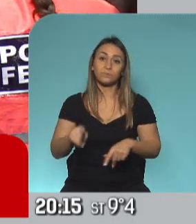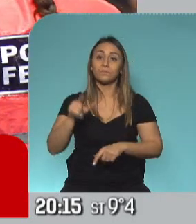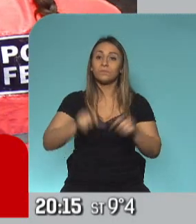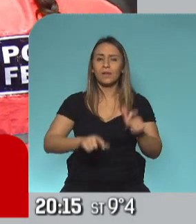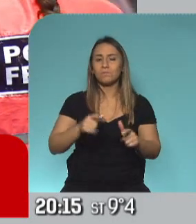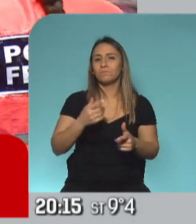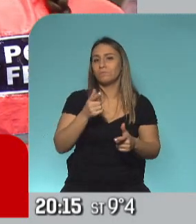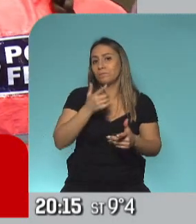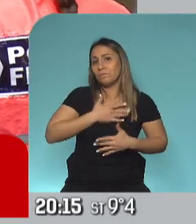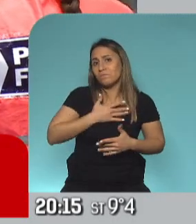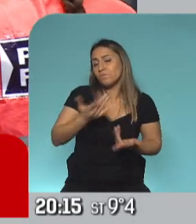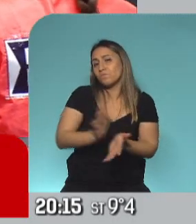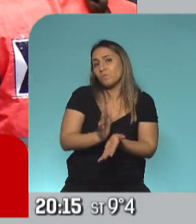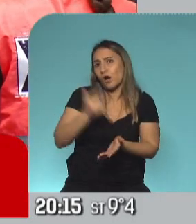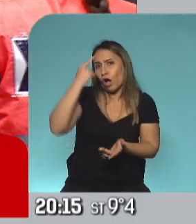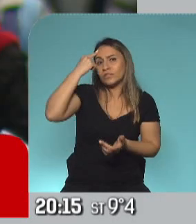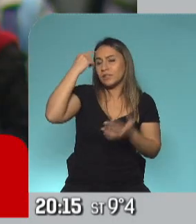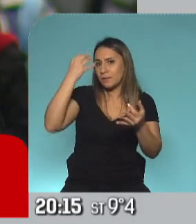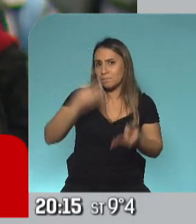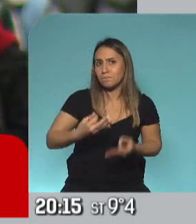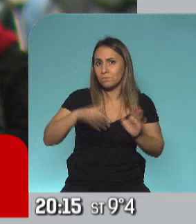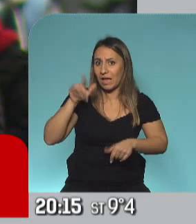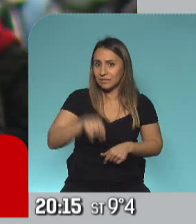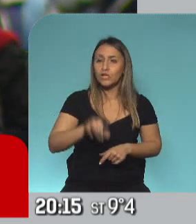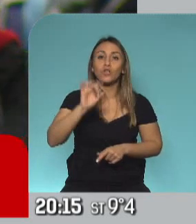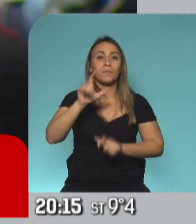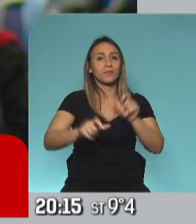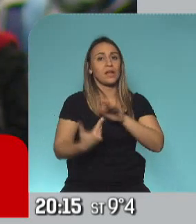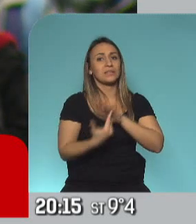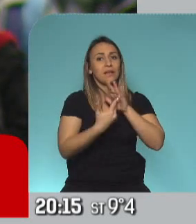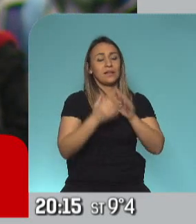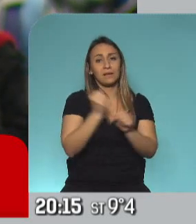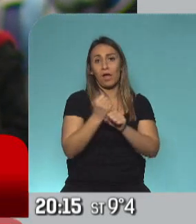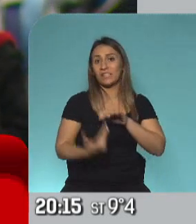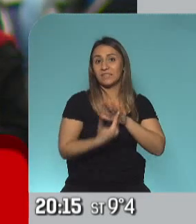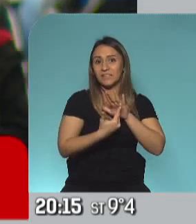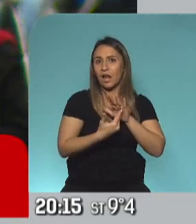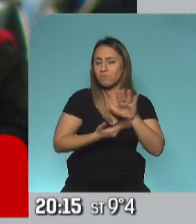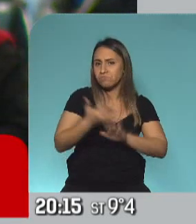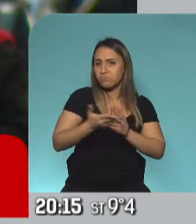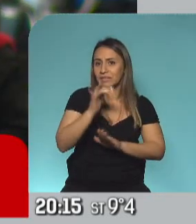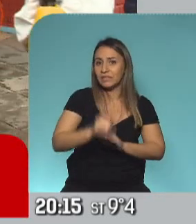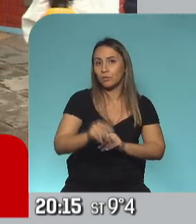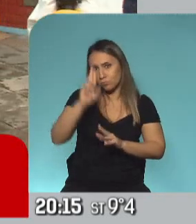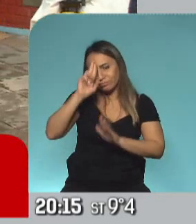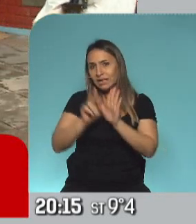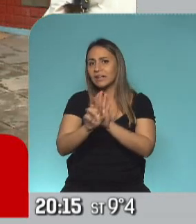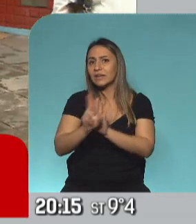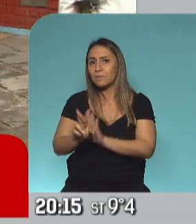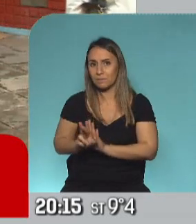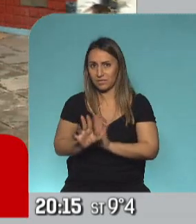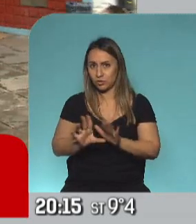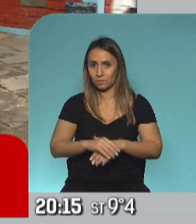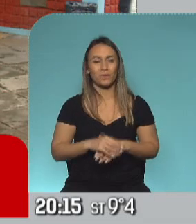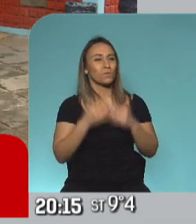más conciencia y salen solamente los esenciales y que se restringieron todos los permisos que habían puesto. Muy bien. Muchas